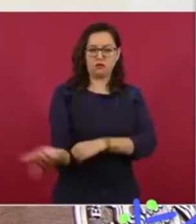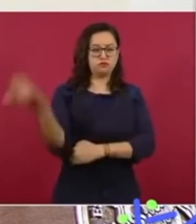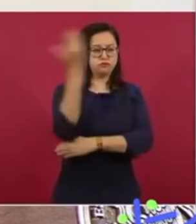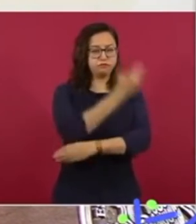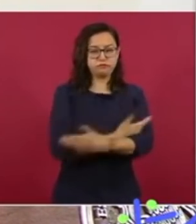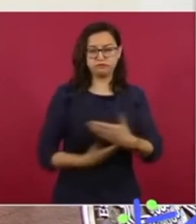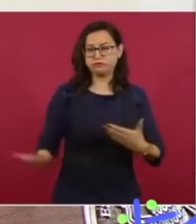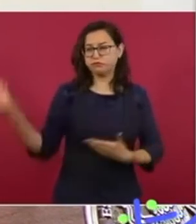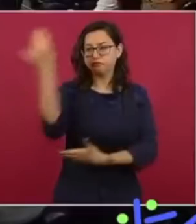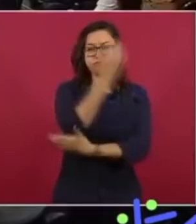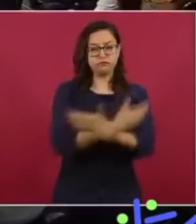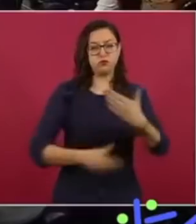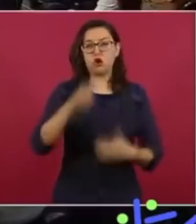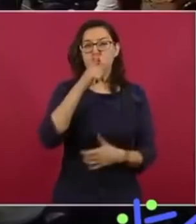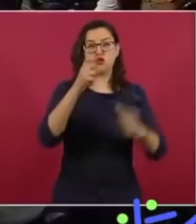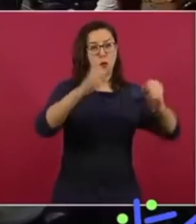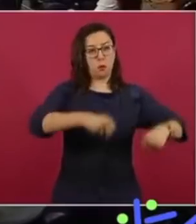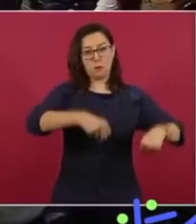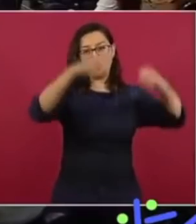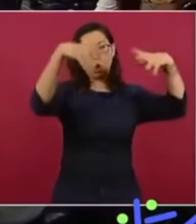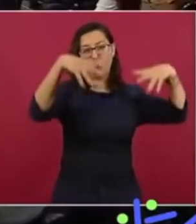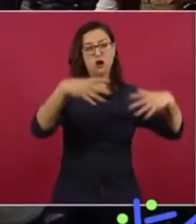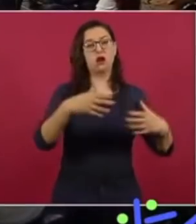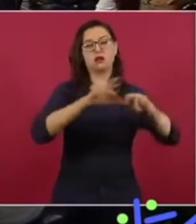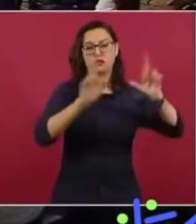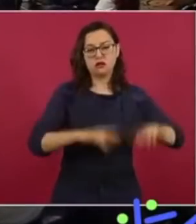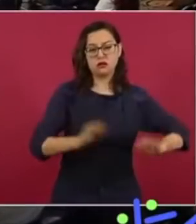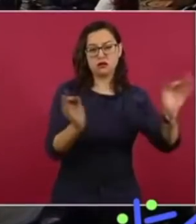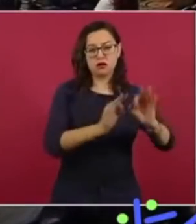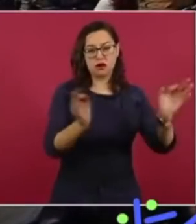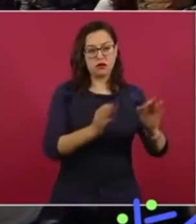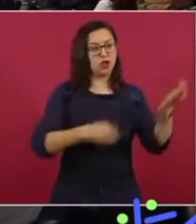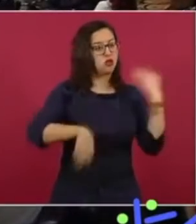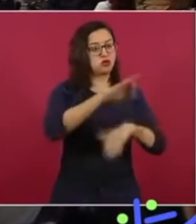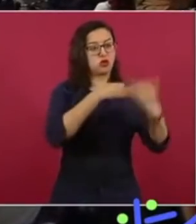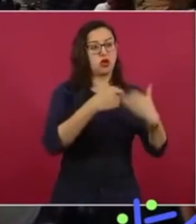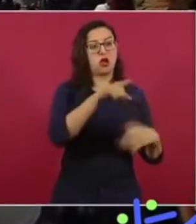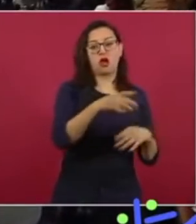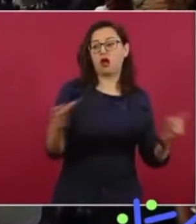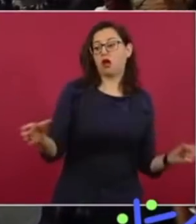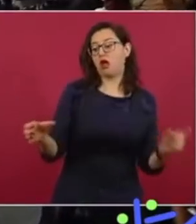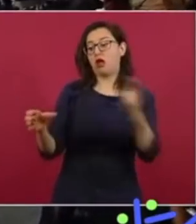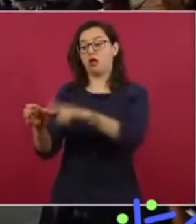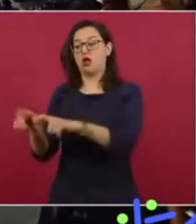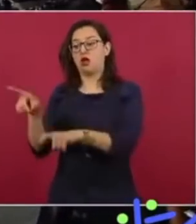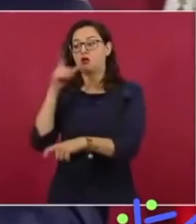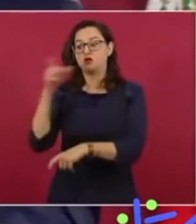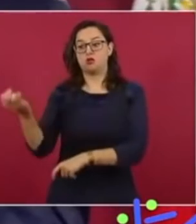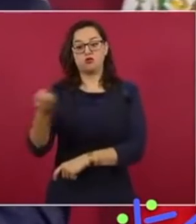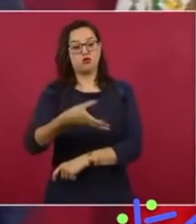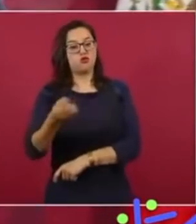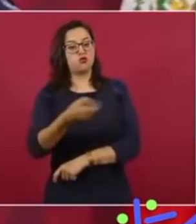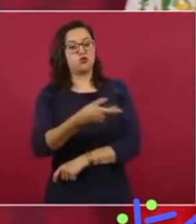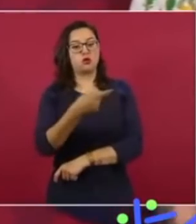muchos el día de hoy no fueron. O sea, para que nos demos una idea de cómo trabajan, nunca trabajan, y cuando les toca trabajar, ay,